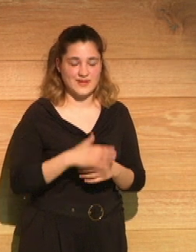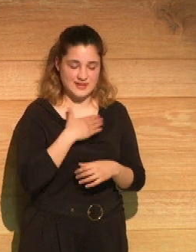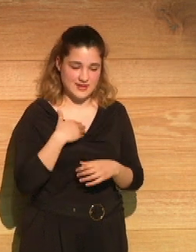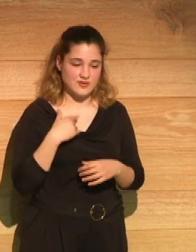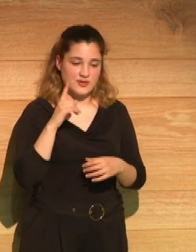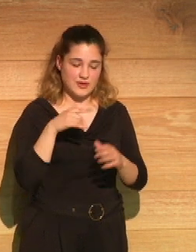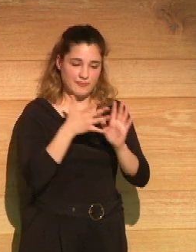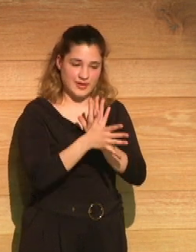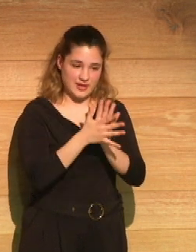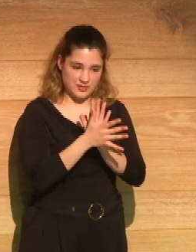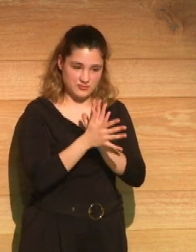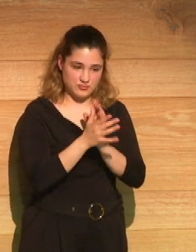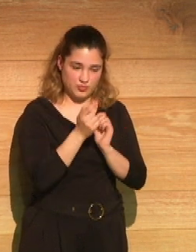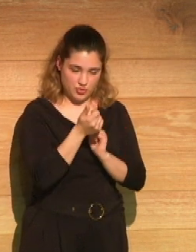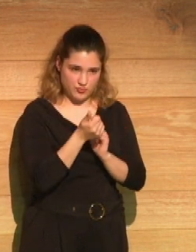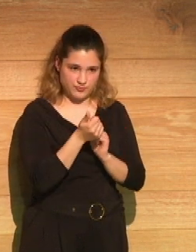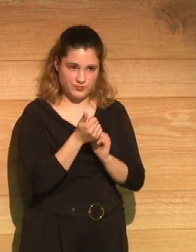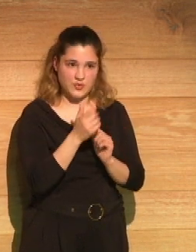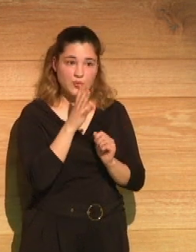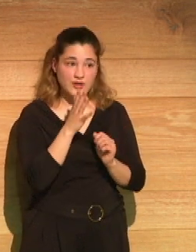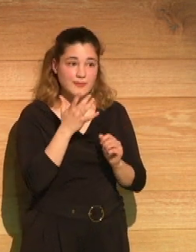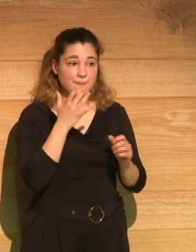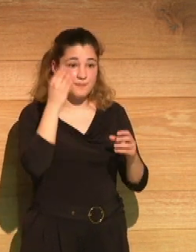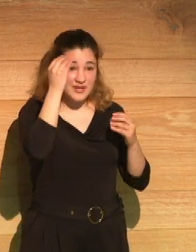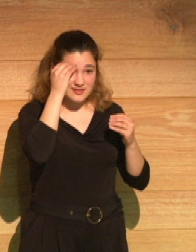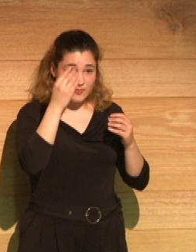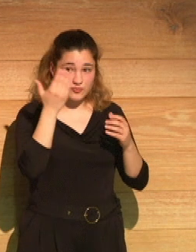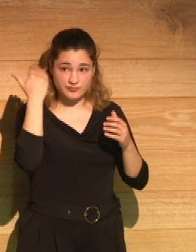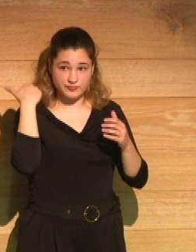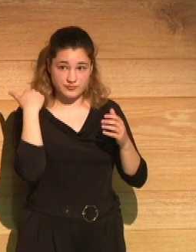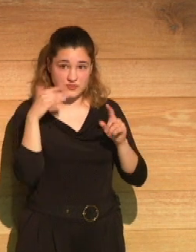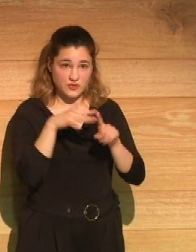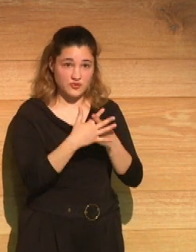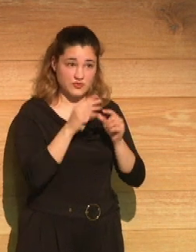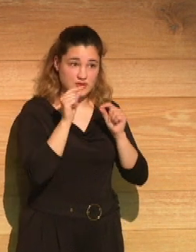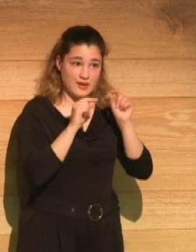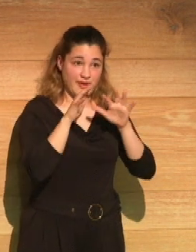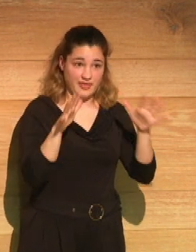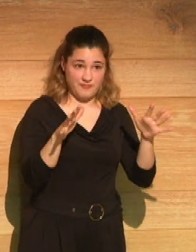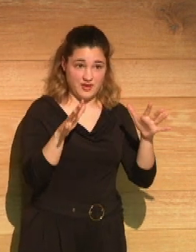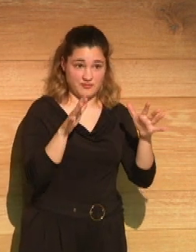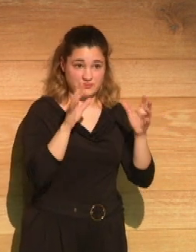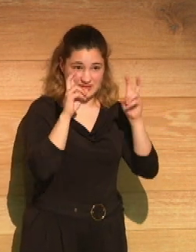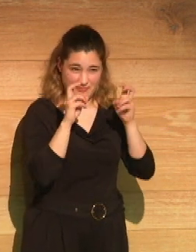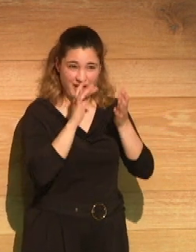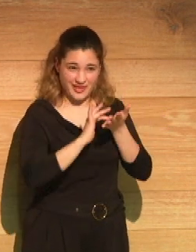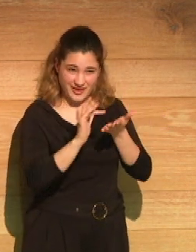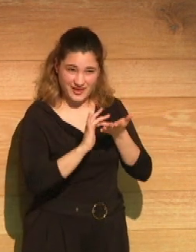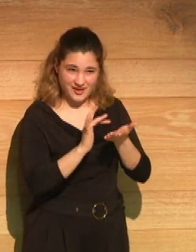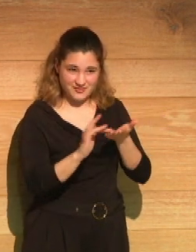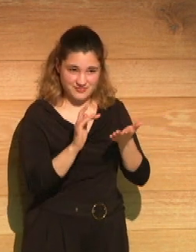un segundo, porque si pensamos en el momento de la pandemia a nivel digital, la